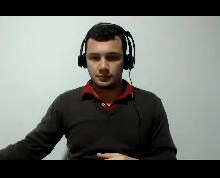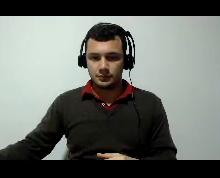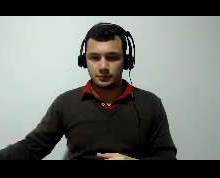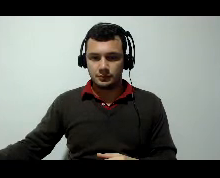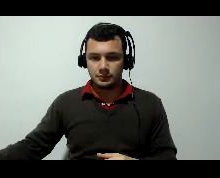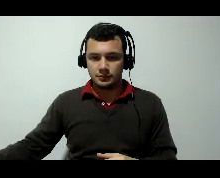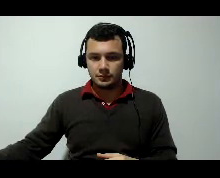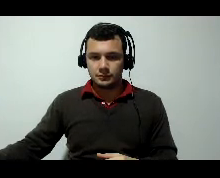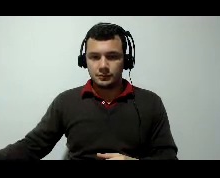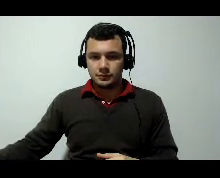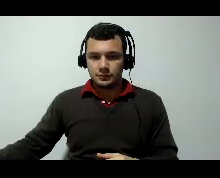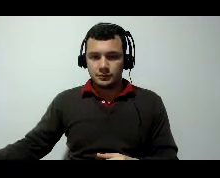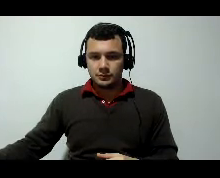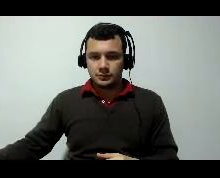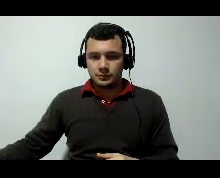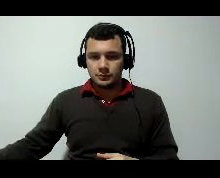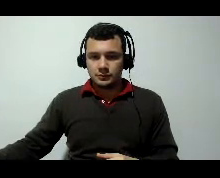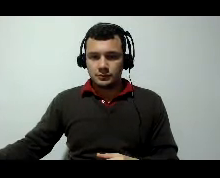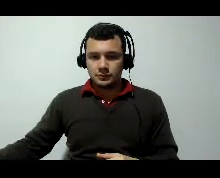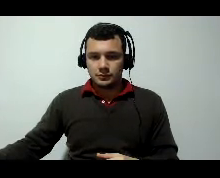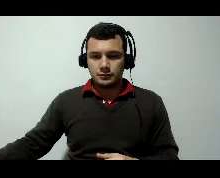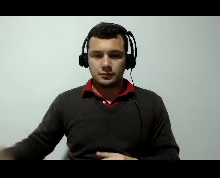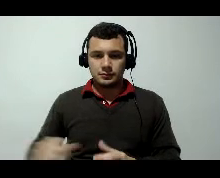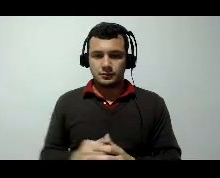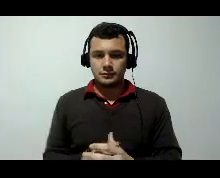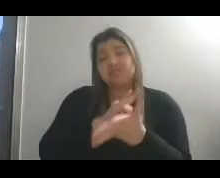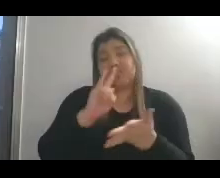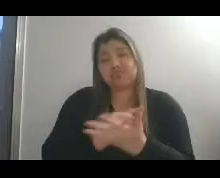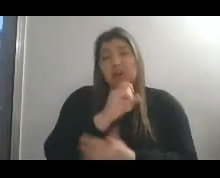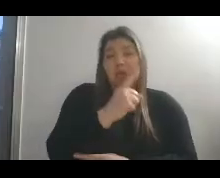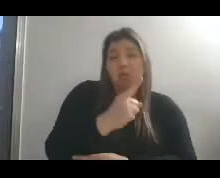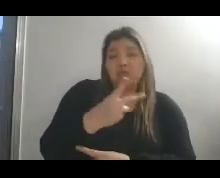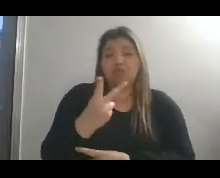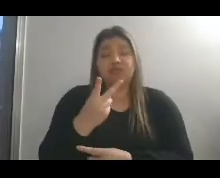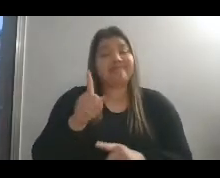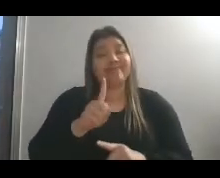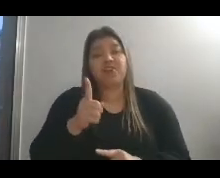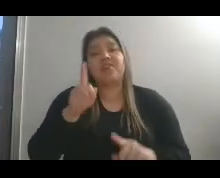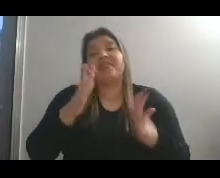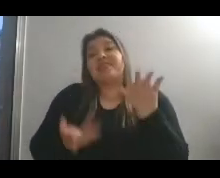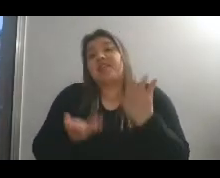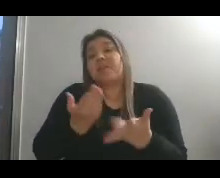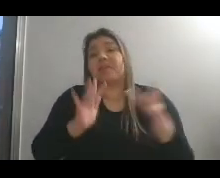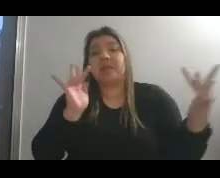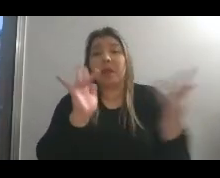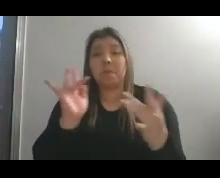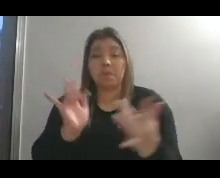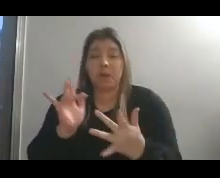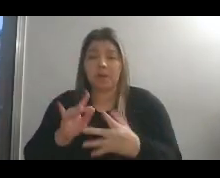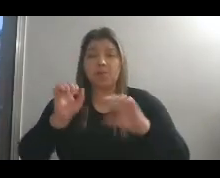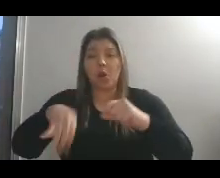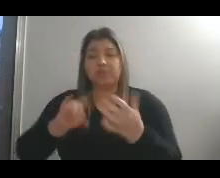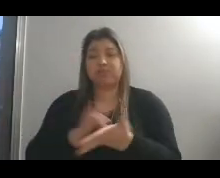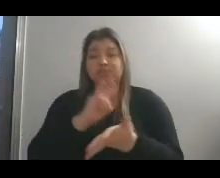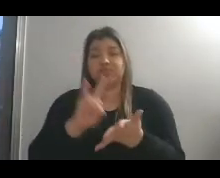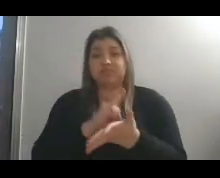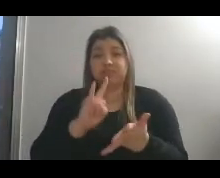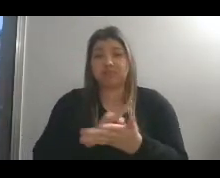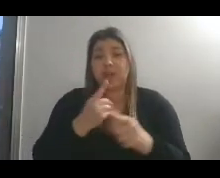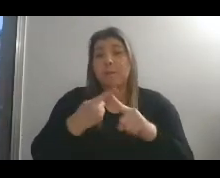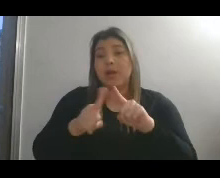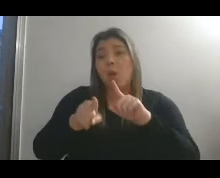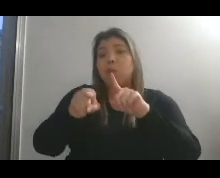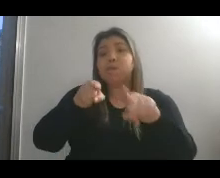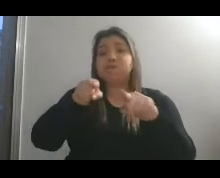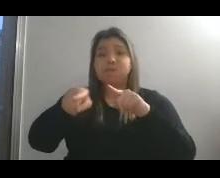diciendo, vea, solo puedo utilizar 1 o 2 pares, sino que de acuerdo a las necesidades se van utilizando, ¿sí? Pero hay otros elementos de protección personal que